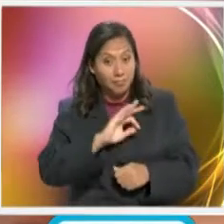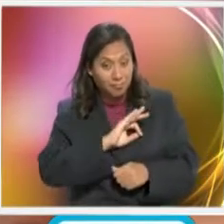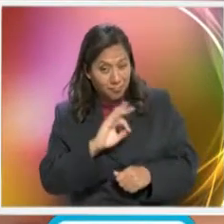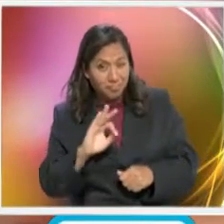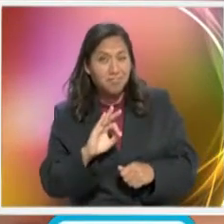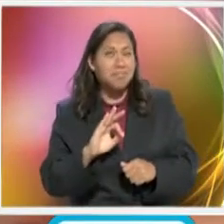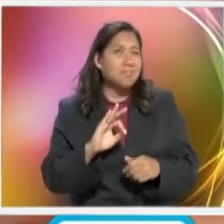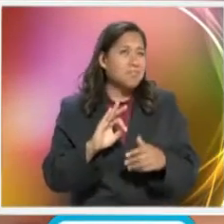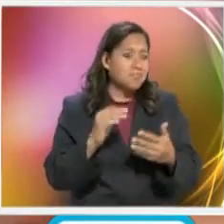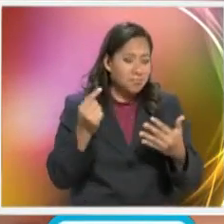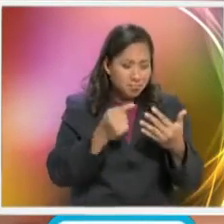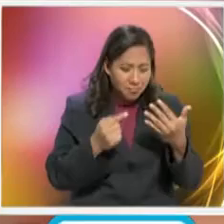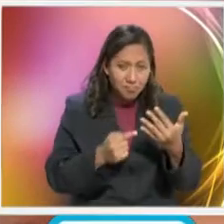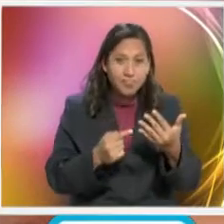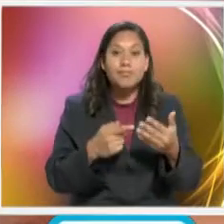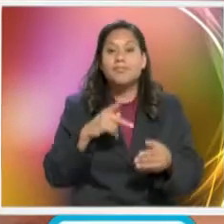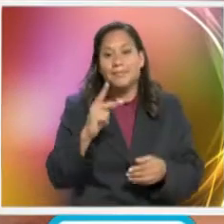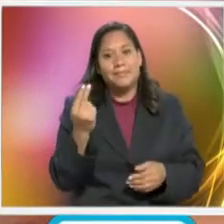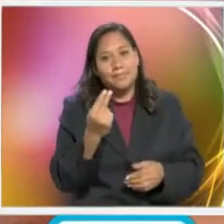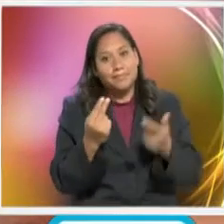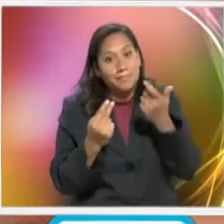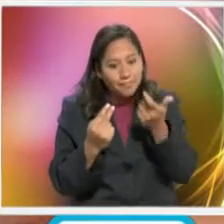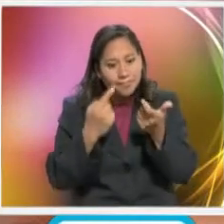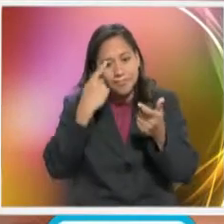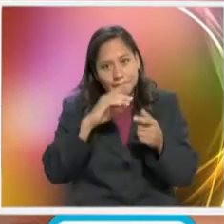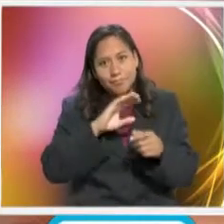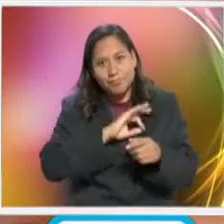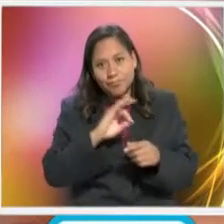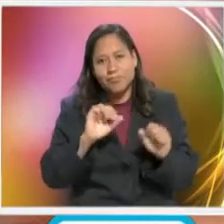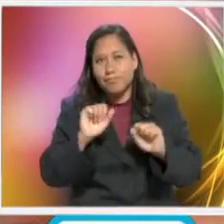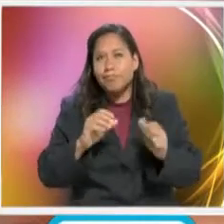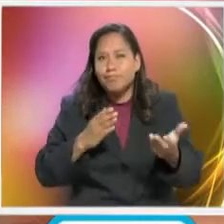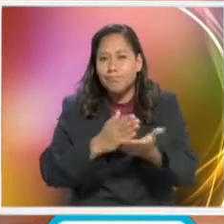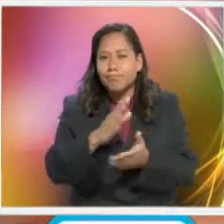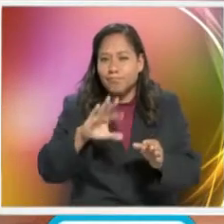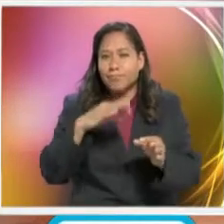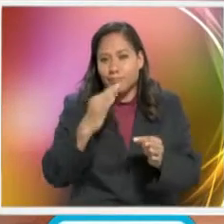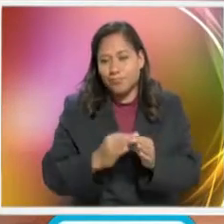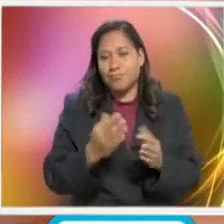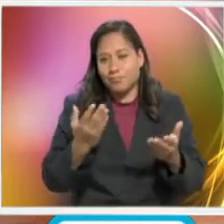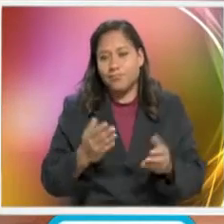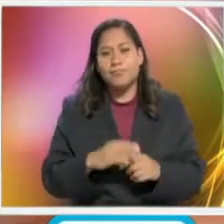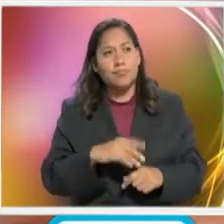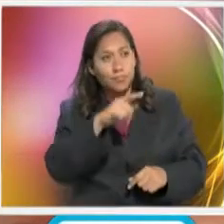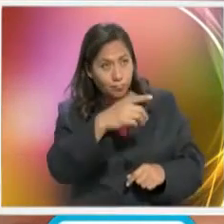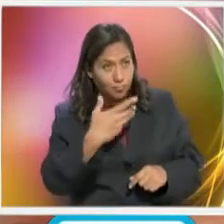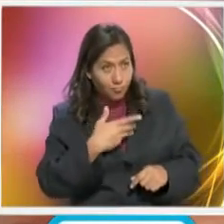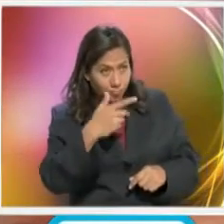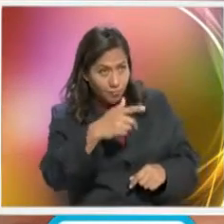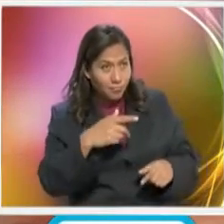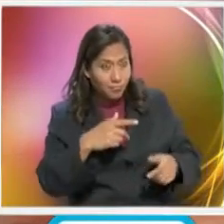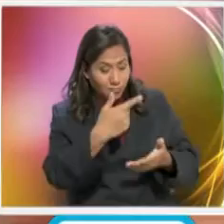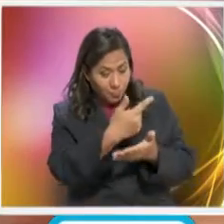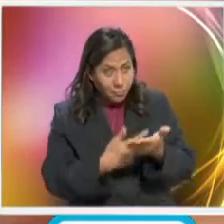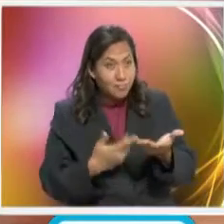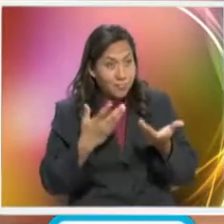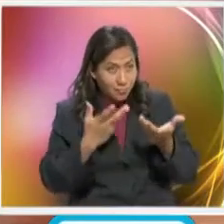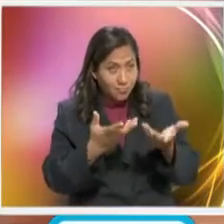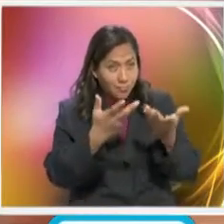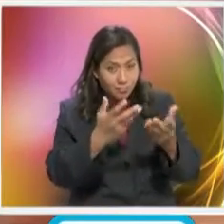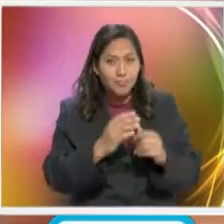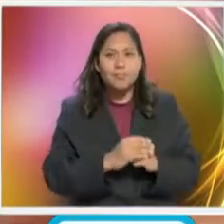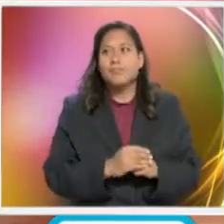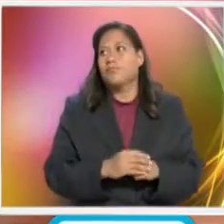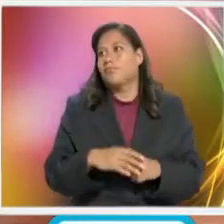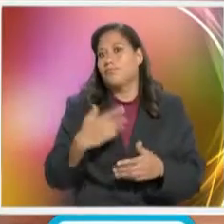todo tipo, pero se necesita dinero para poder cumplir Así es. la gran mayoría, ¿no? ¿Tú tienes una bucket list o una lista de deseos? Es